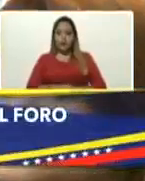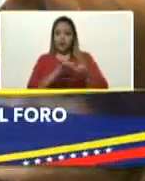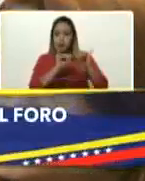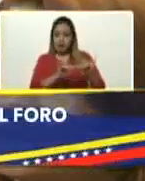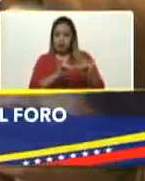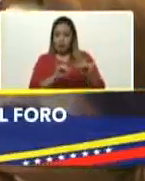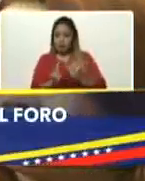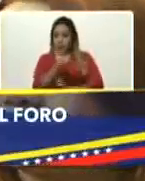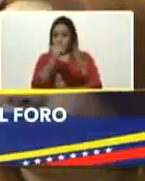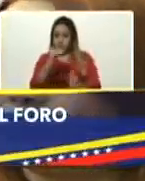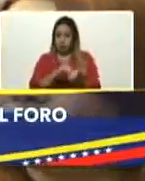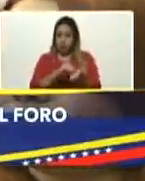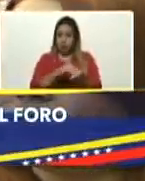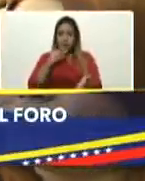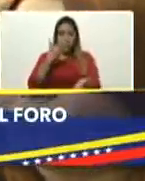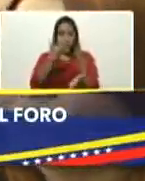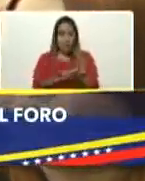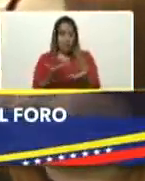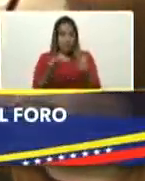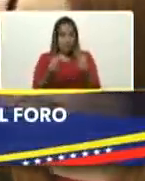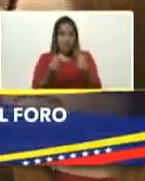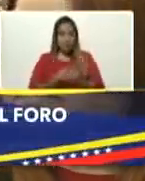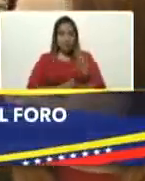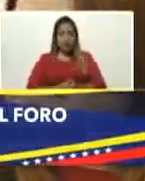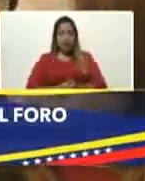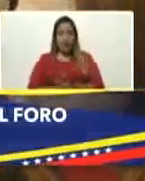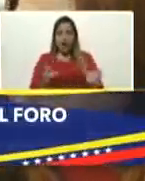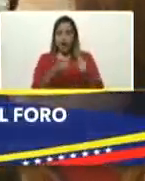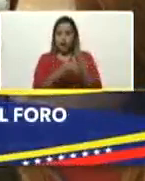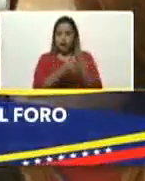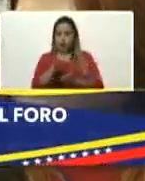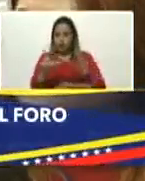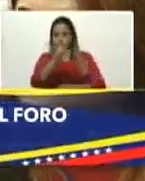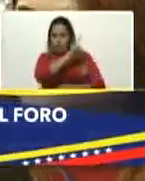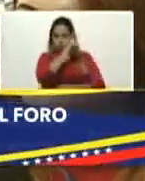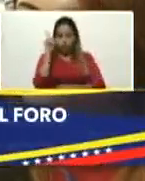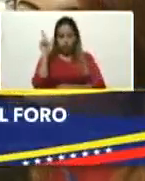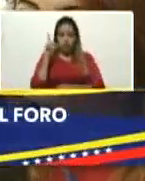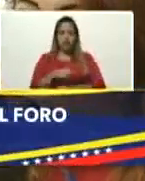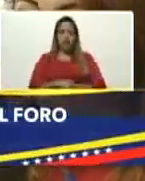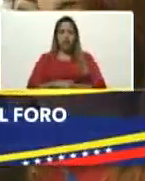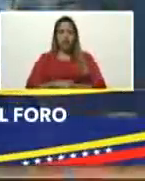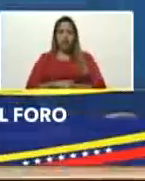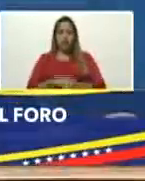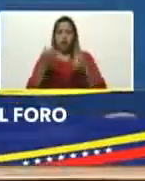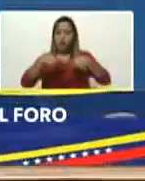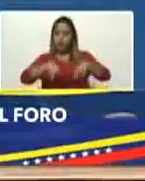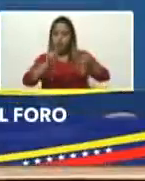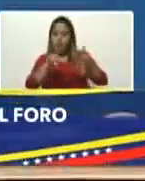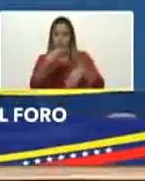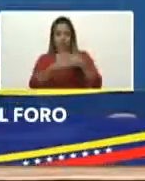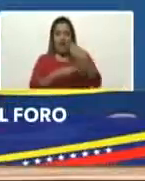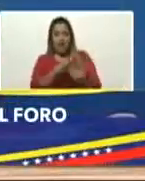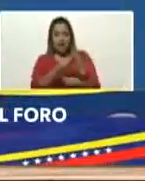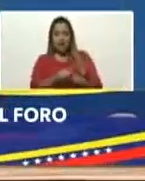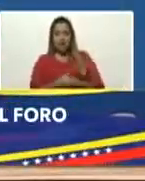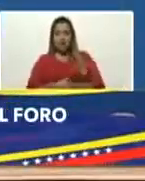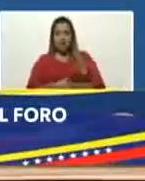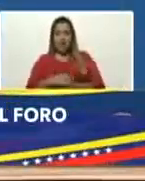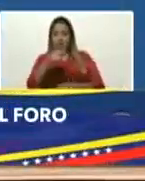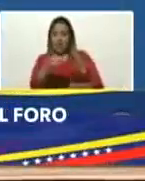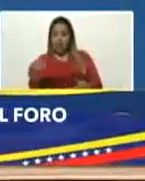primer lugar, agradecemos muchísimo al Partido Socialista Unido de Venezuela por la oportunidad de hacernos esta